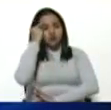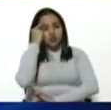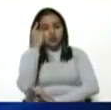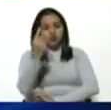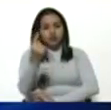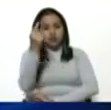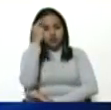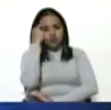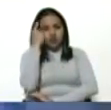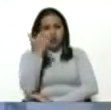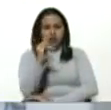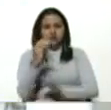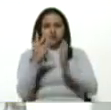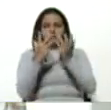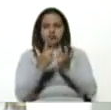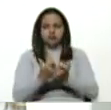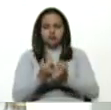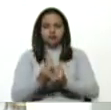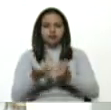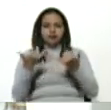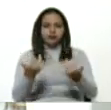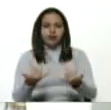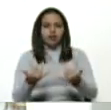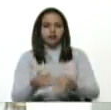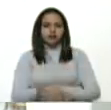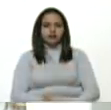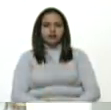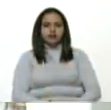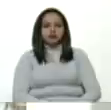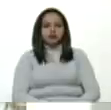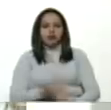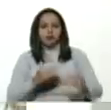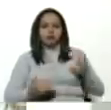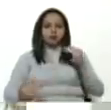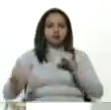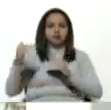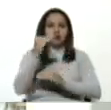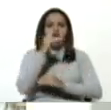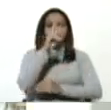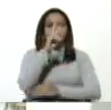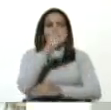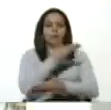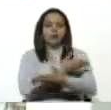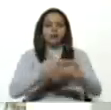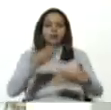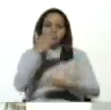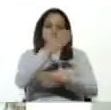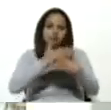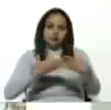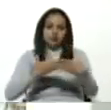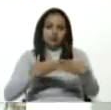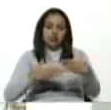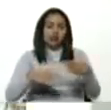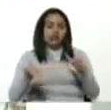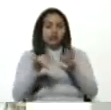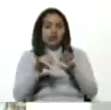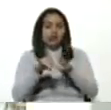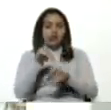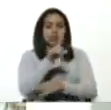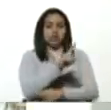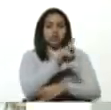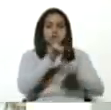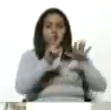Al día, aquí están los números, ya pasaron los 2,5 millones de casos, van por casi 127